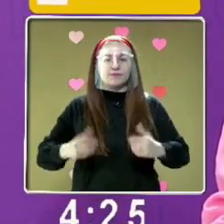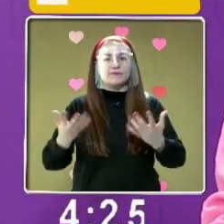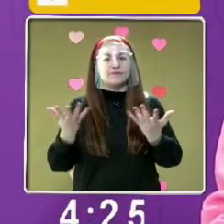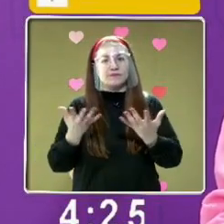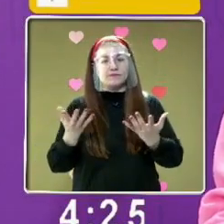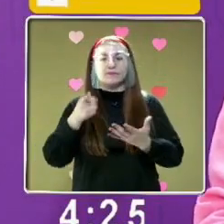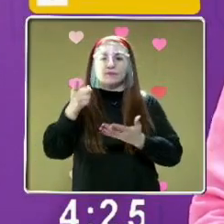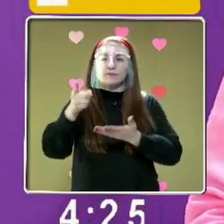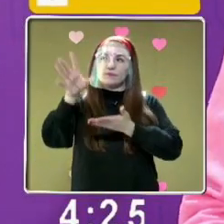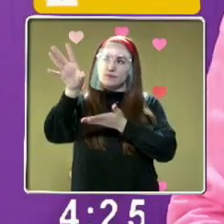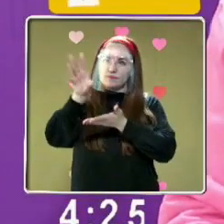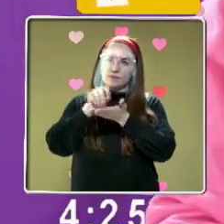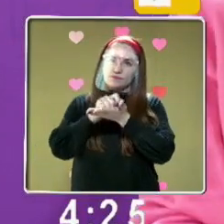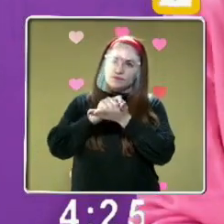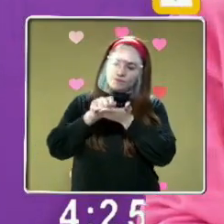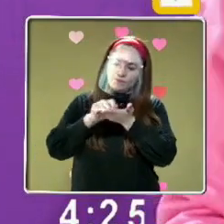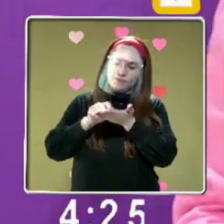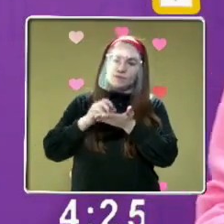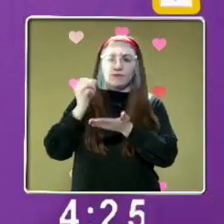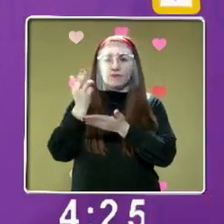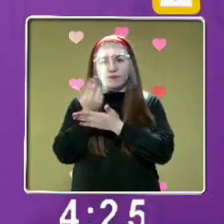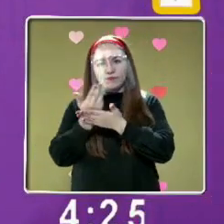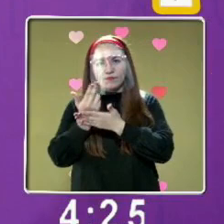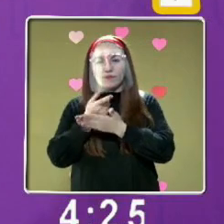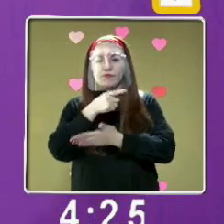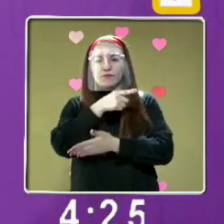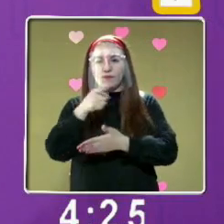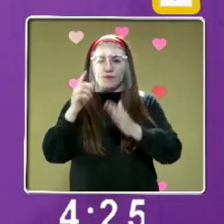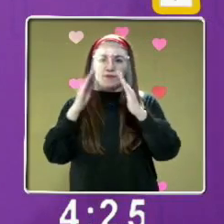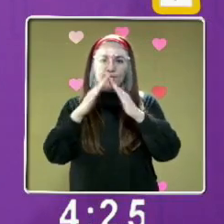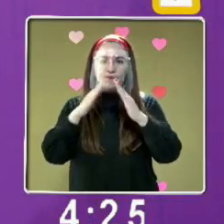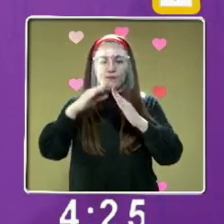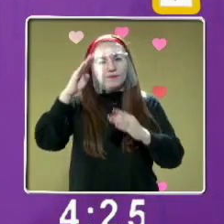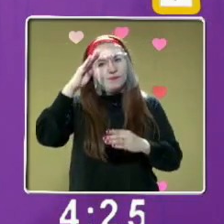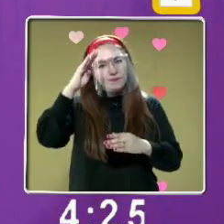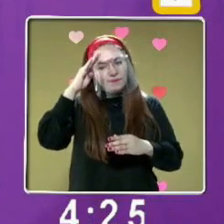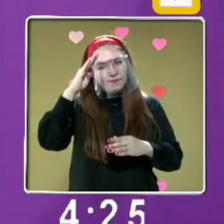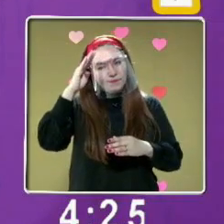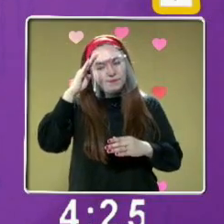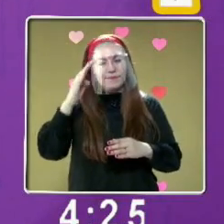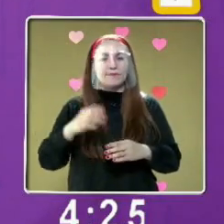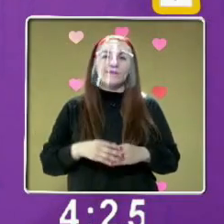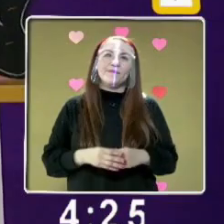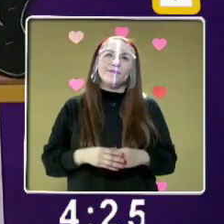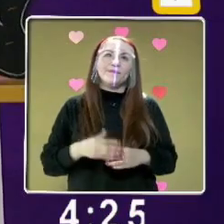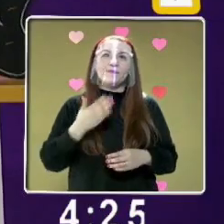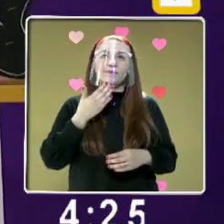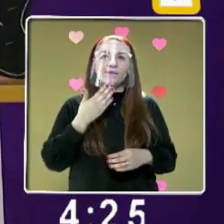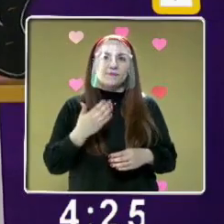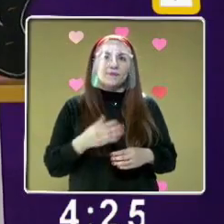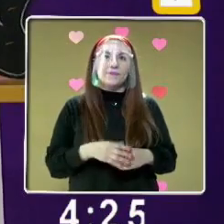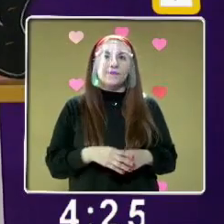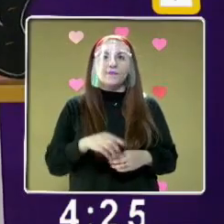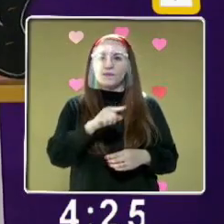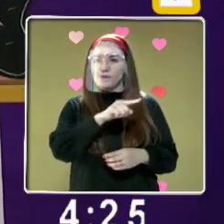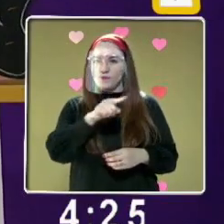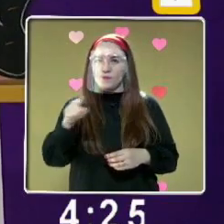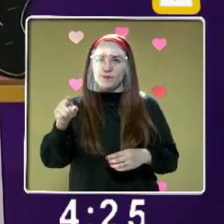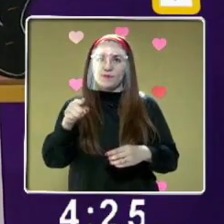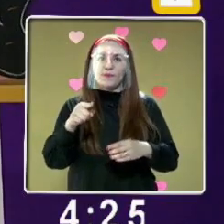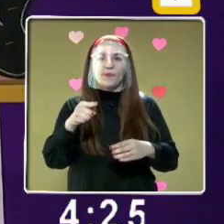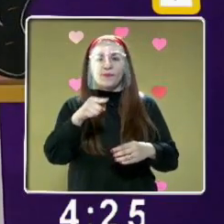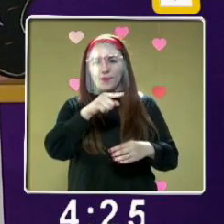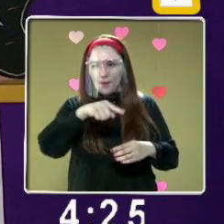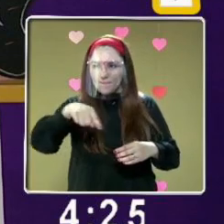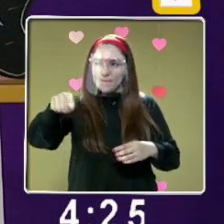tus anotaciones o un dibujo para que después en casa reflexiones un poquito más. ¿Qué les parece? Entonces, si les damos tiempo para